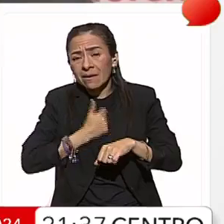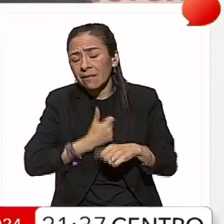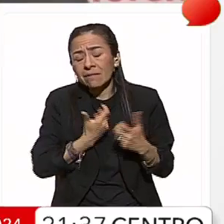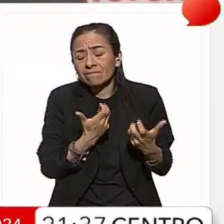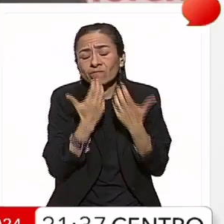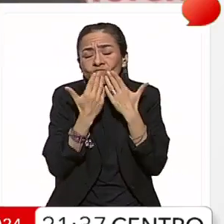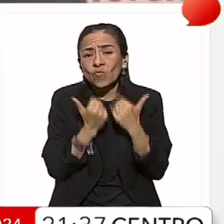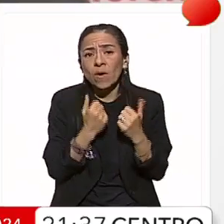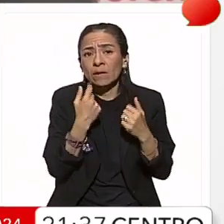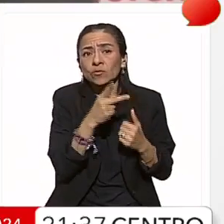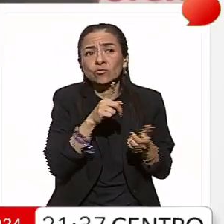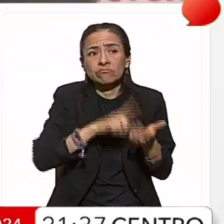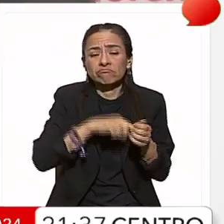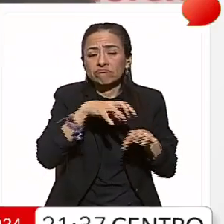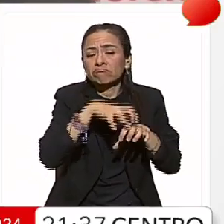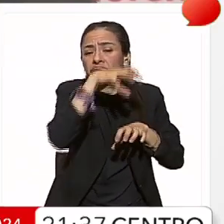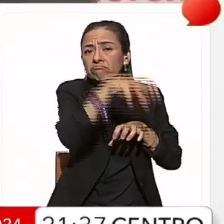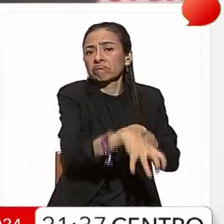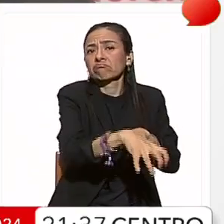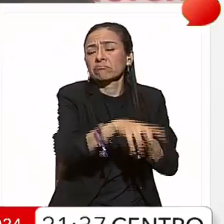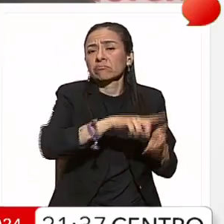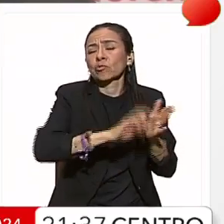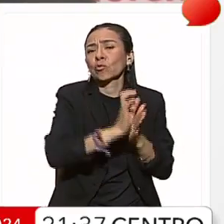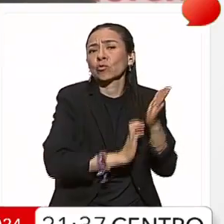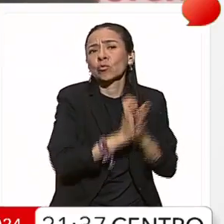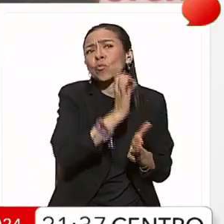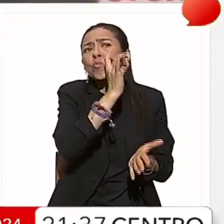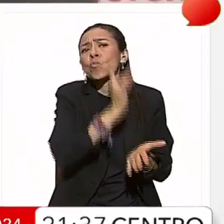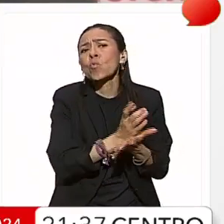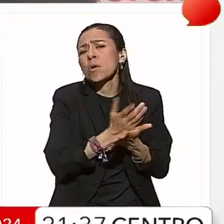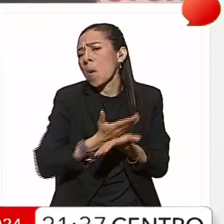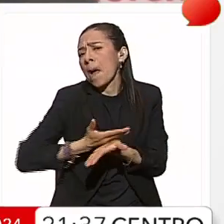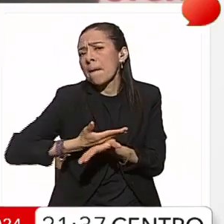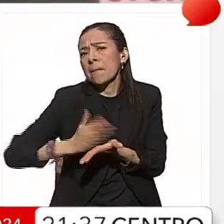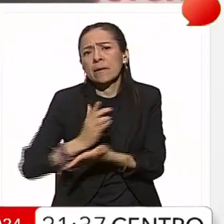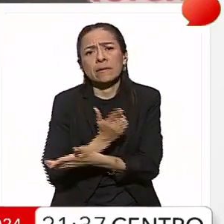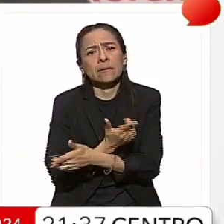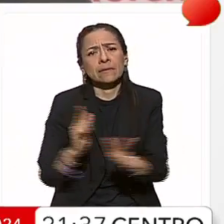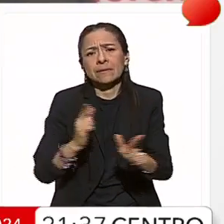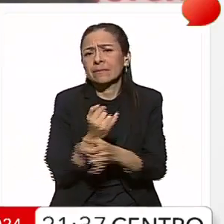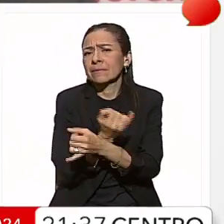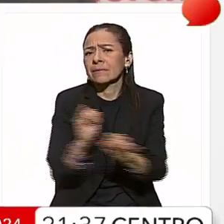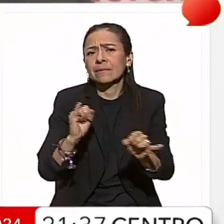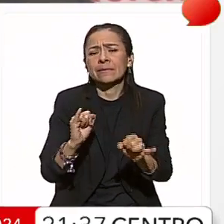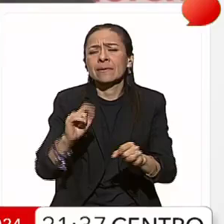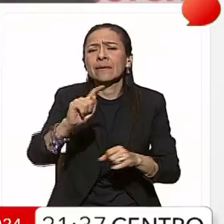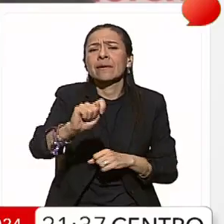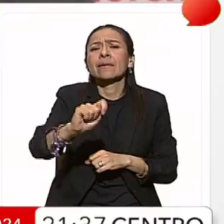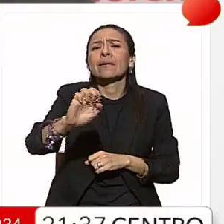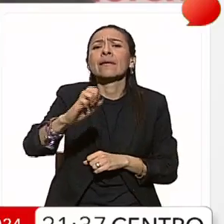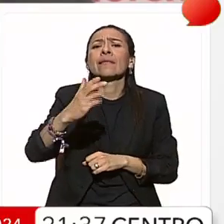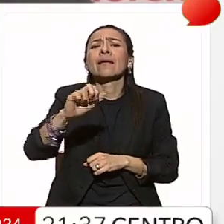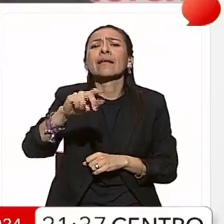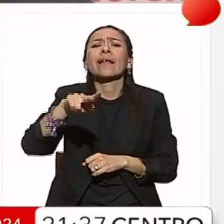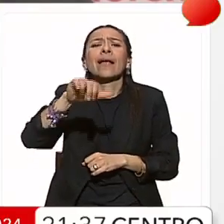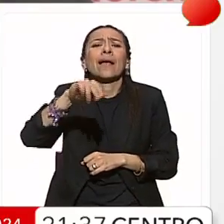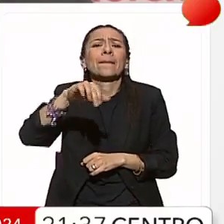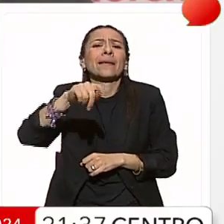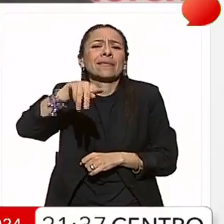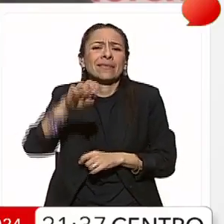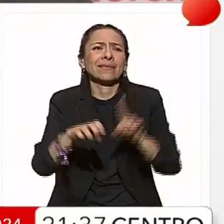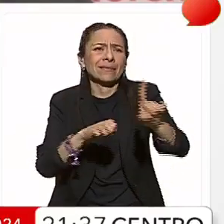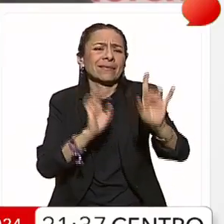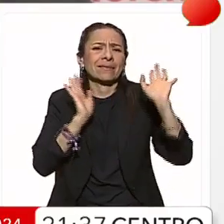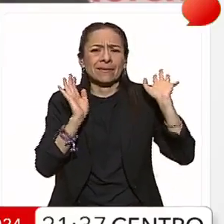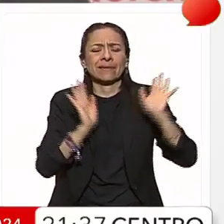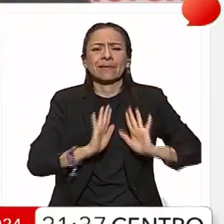son organismos nada más autónomos técnicamente, sin que esto quiera decir que tienen rango constitucional en Canadá